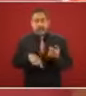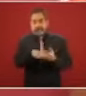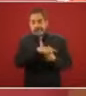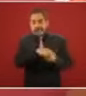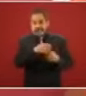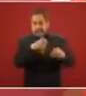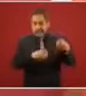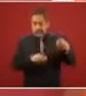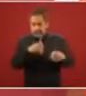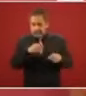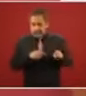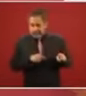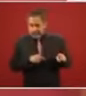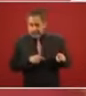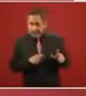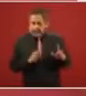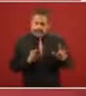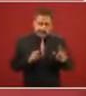pues